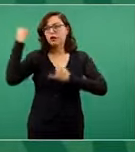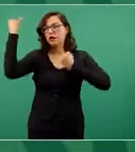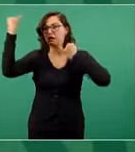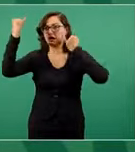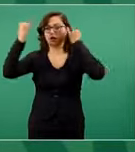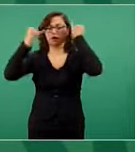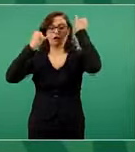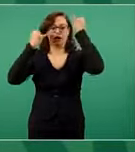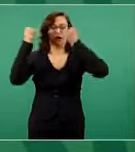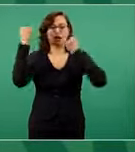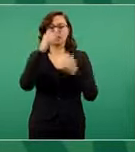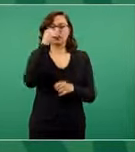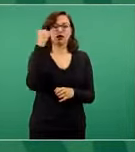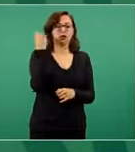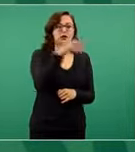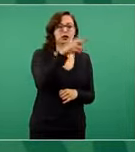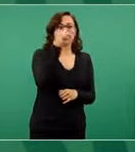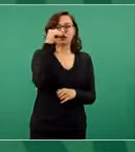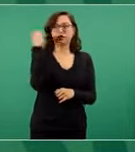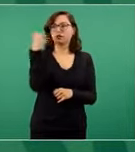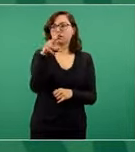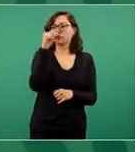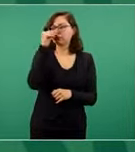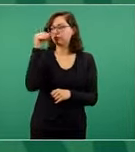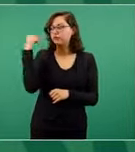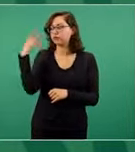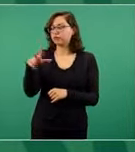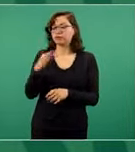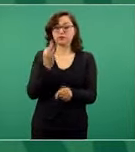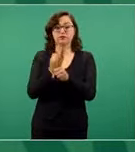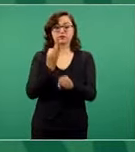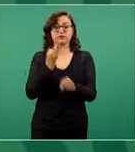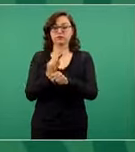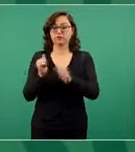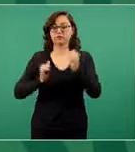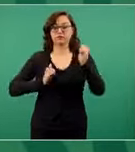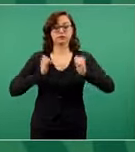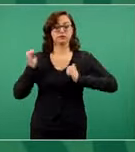Hay una campaña de linchamiento político.